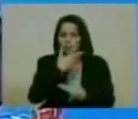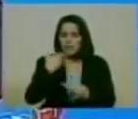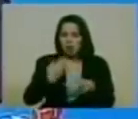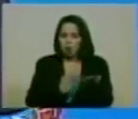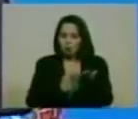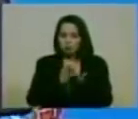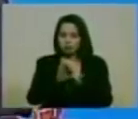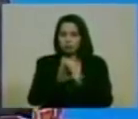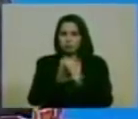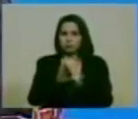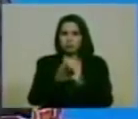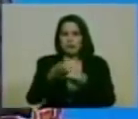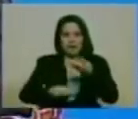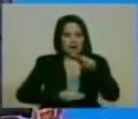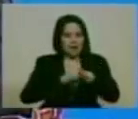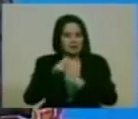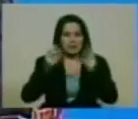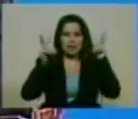Hacerlas de nuevo